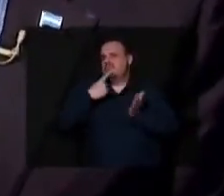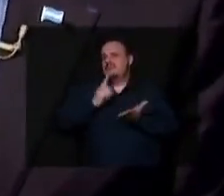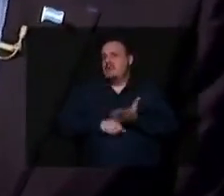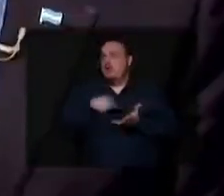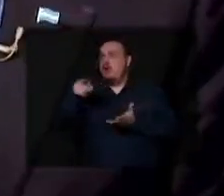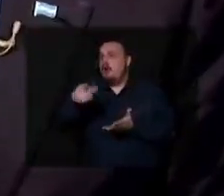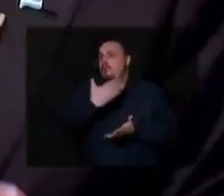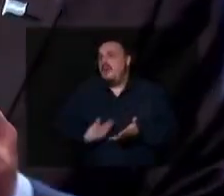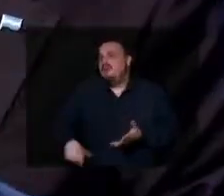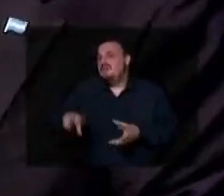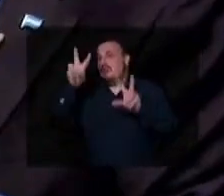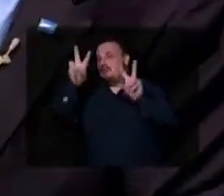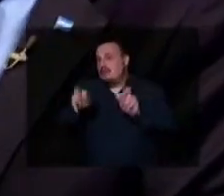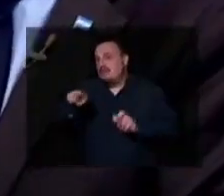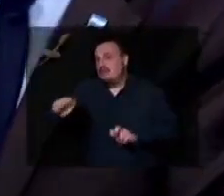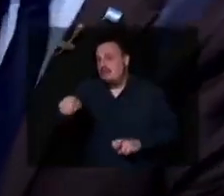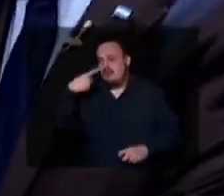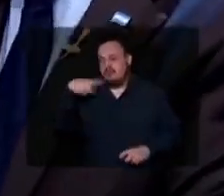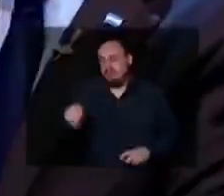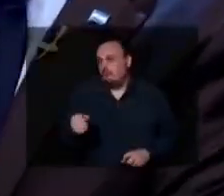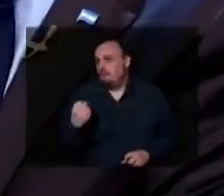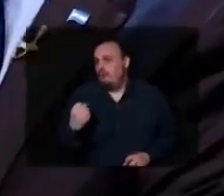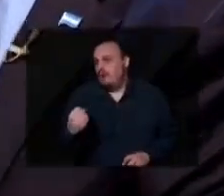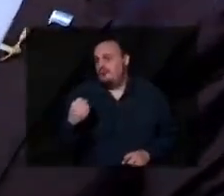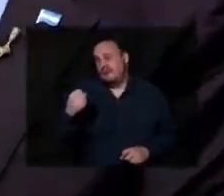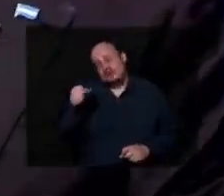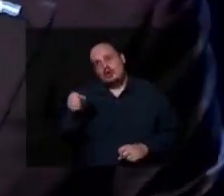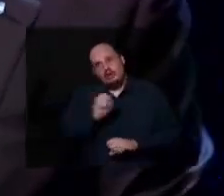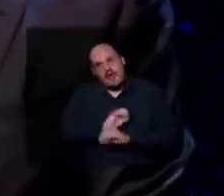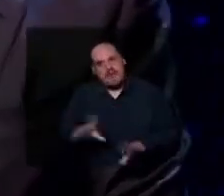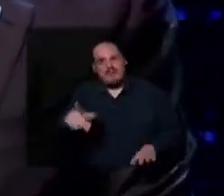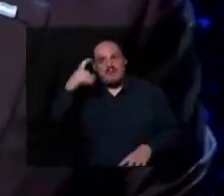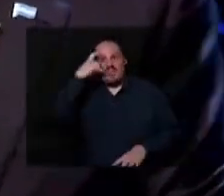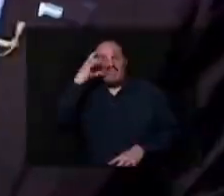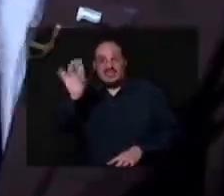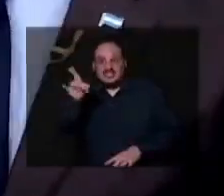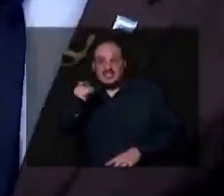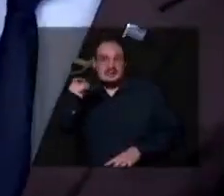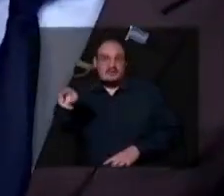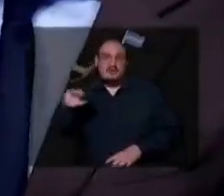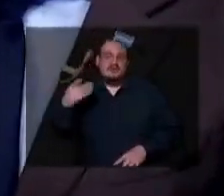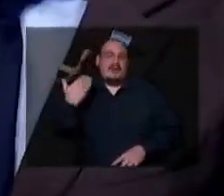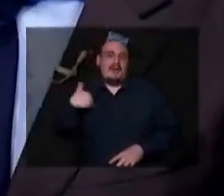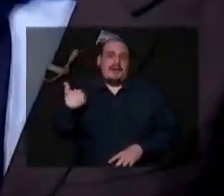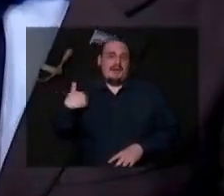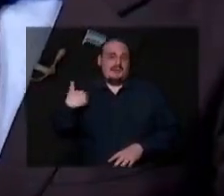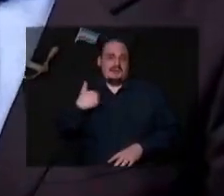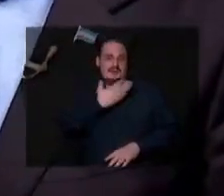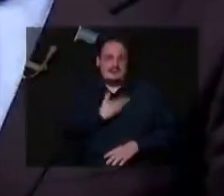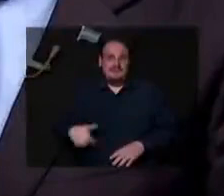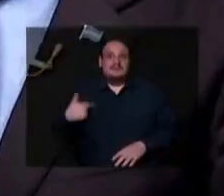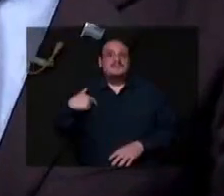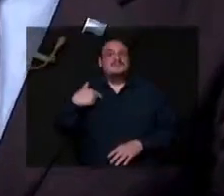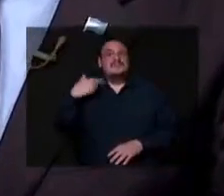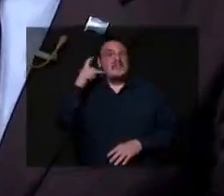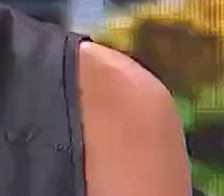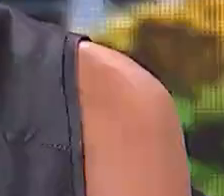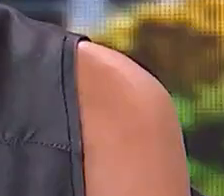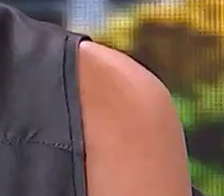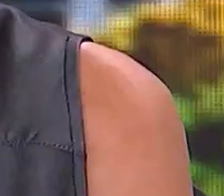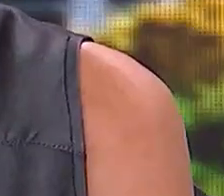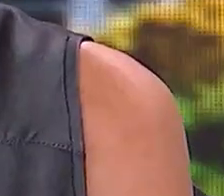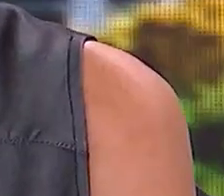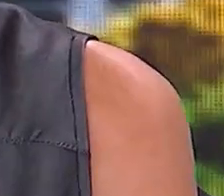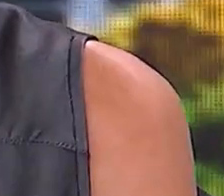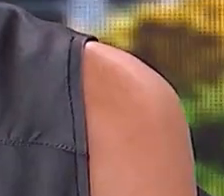y nunca pagué un solo peso eh por este país me educó a mí que te que te permitió ser quién sos llegar